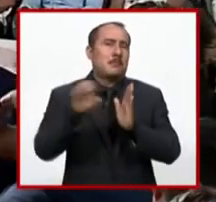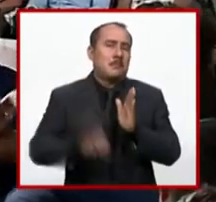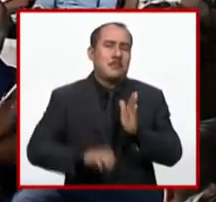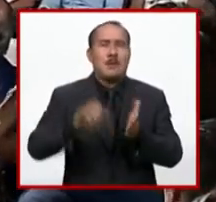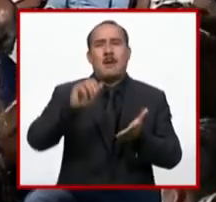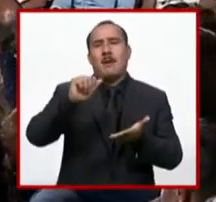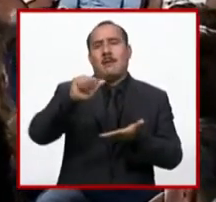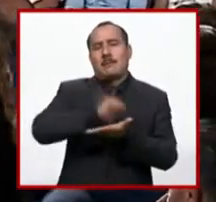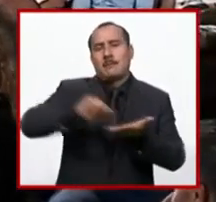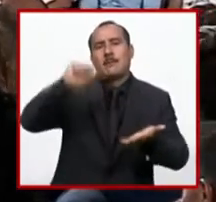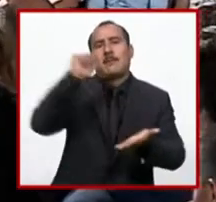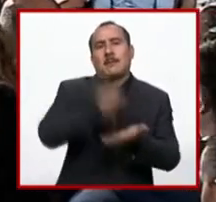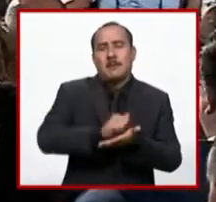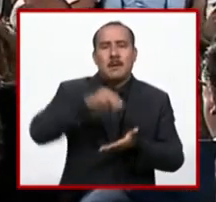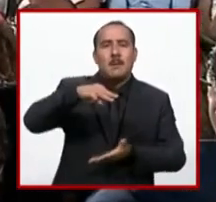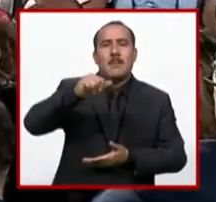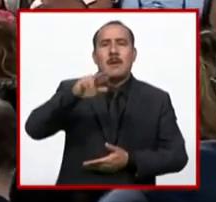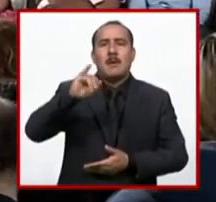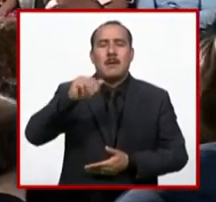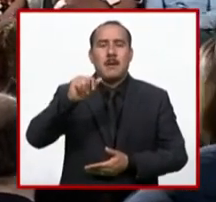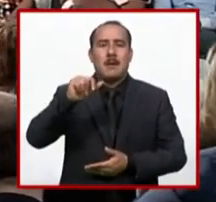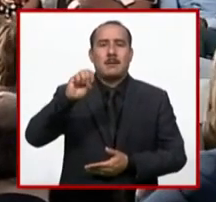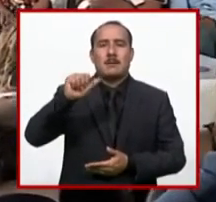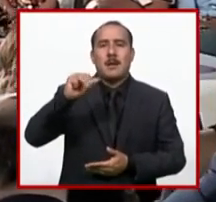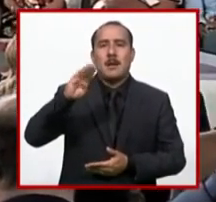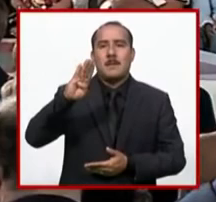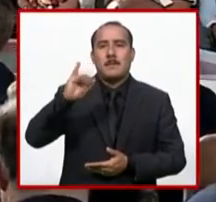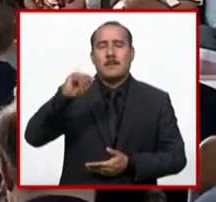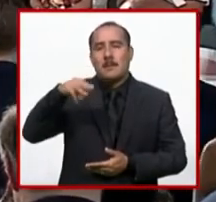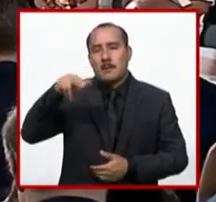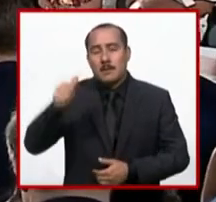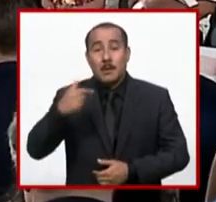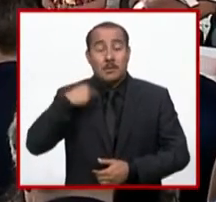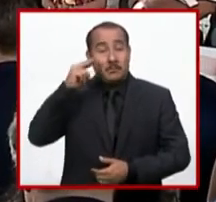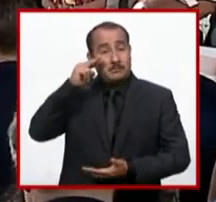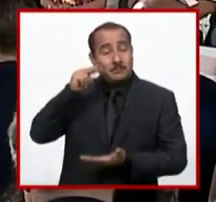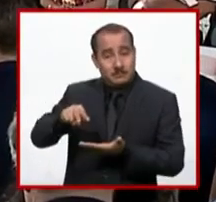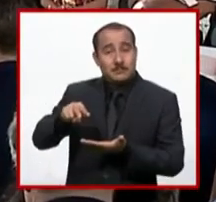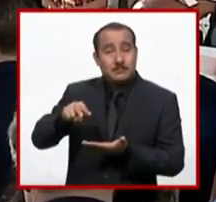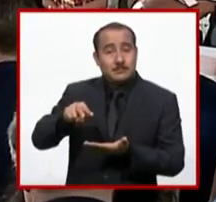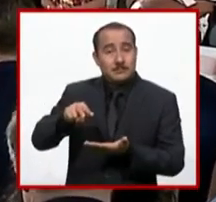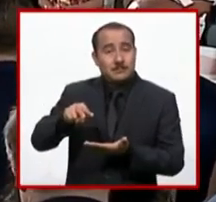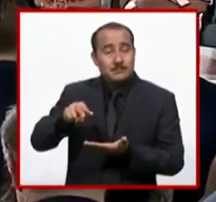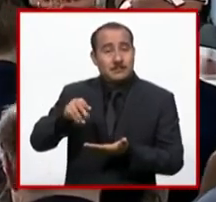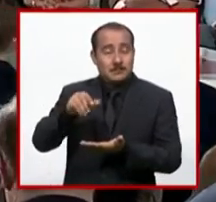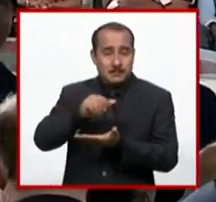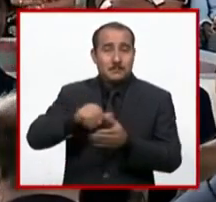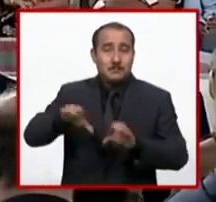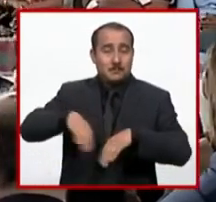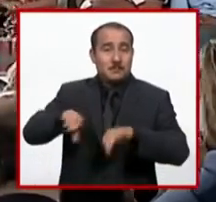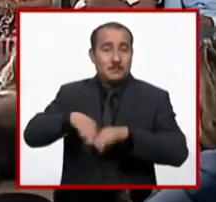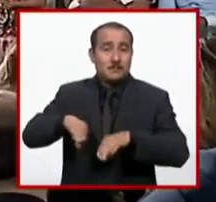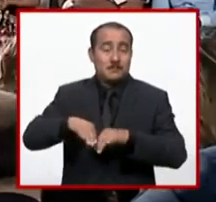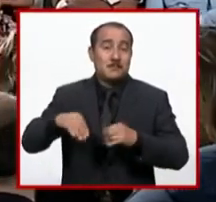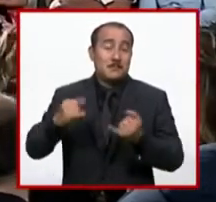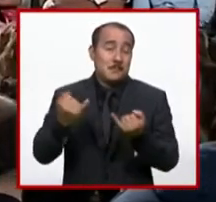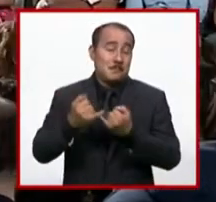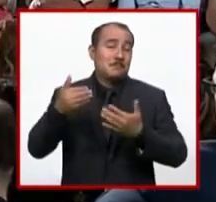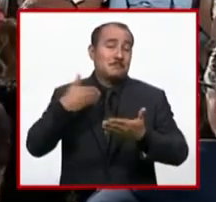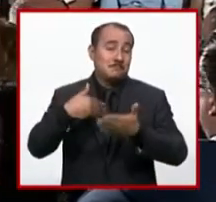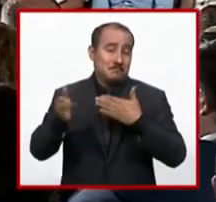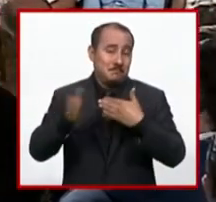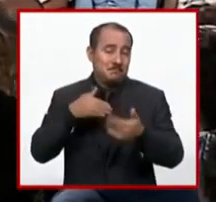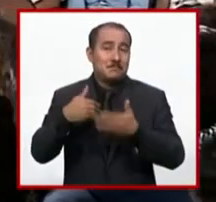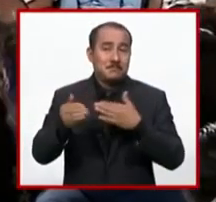acta de nacimiento de María Sabina, que pude ver hace poco en un libro. Y hemos empezado la modernización del gobierno electrónico